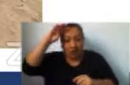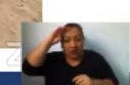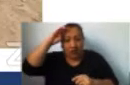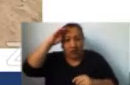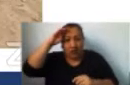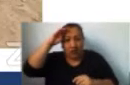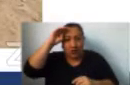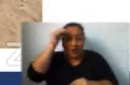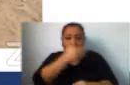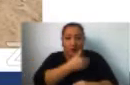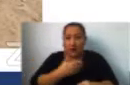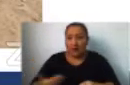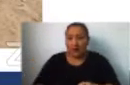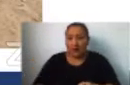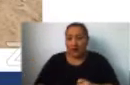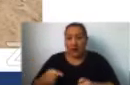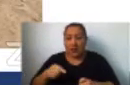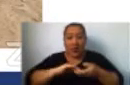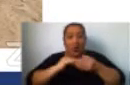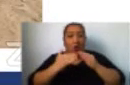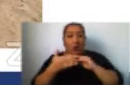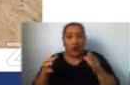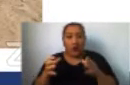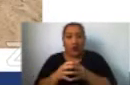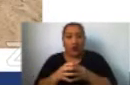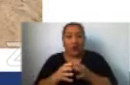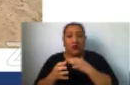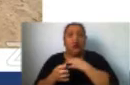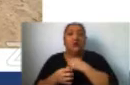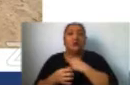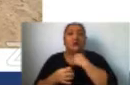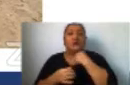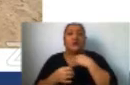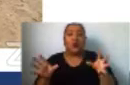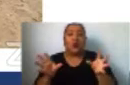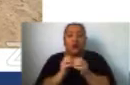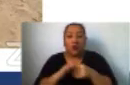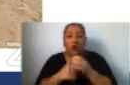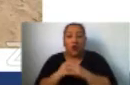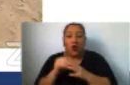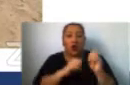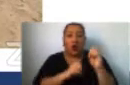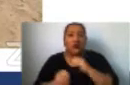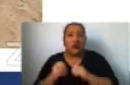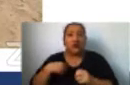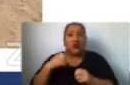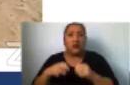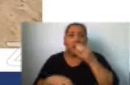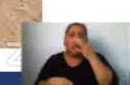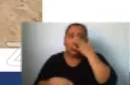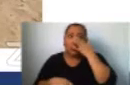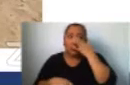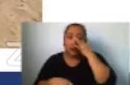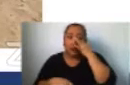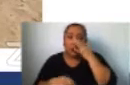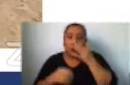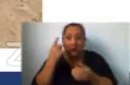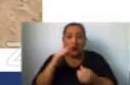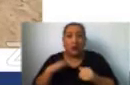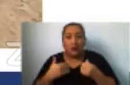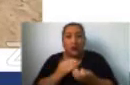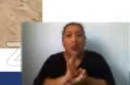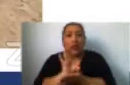los presidentes de las comunidades, de las juntas de regantes, las organizaciones sociales en general, para